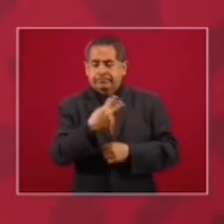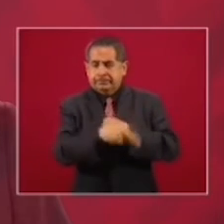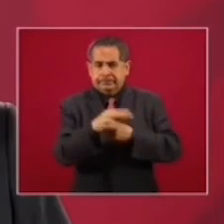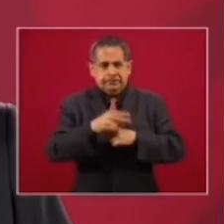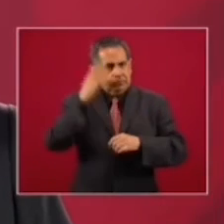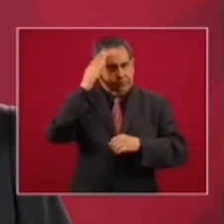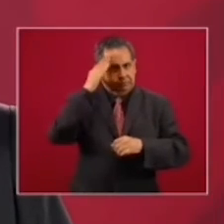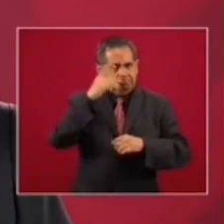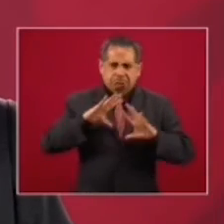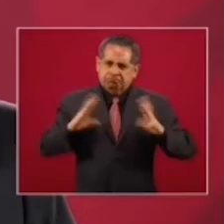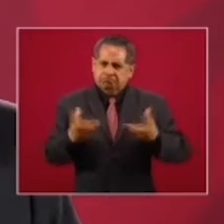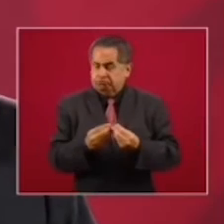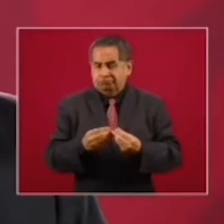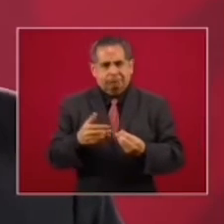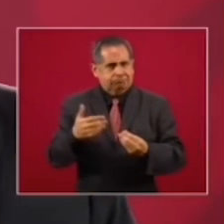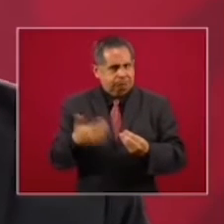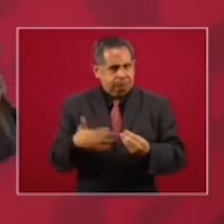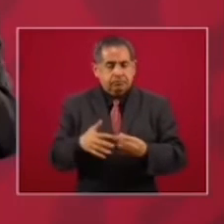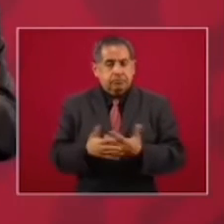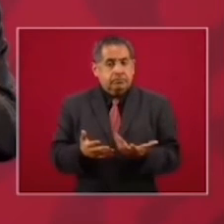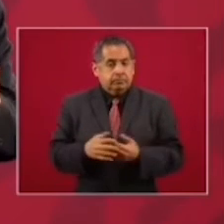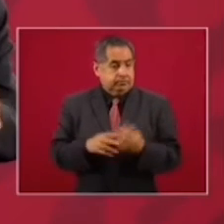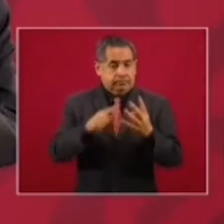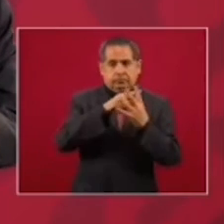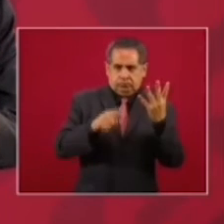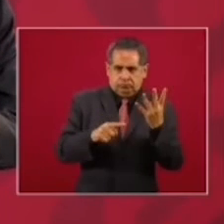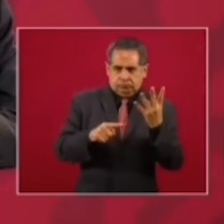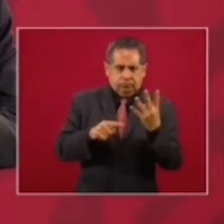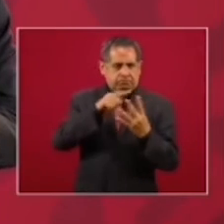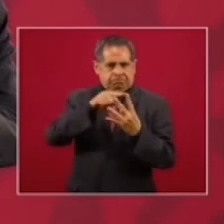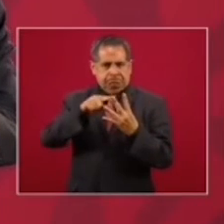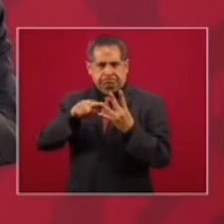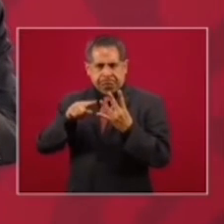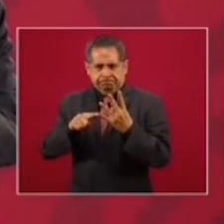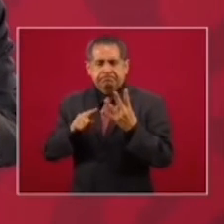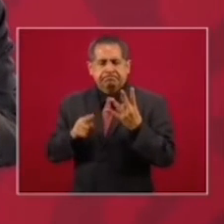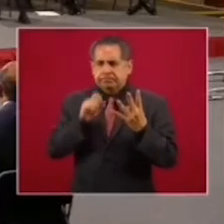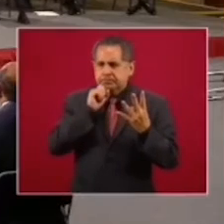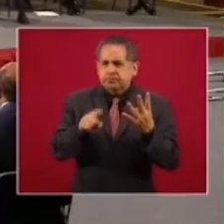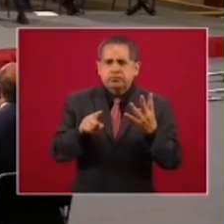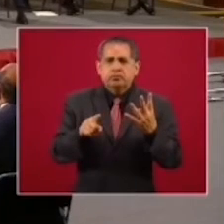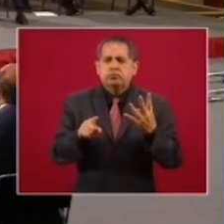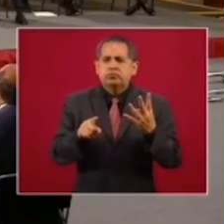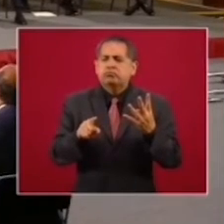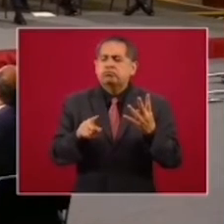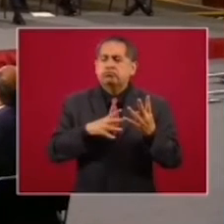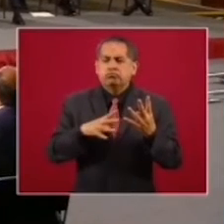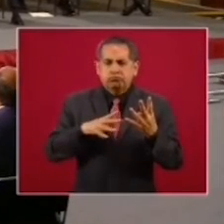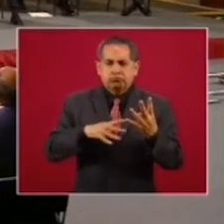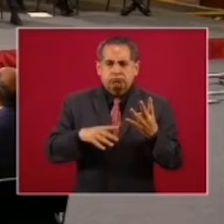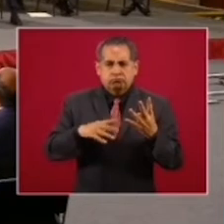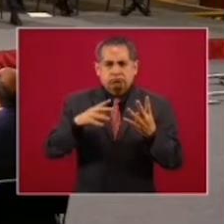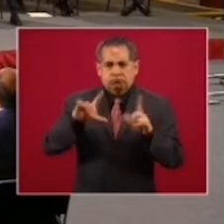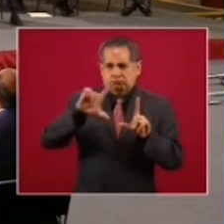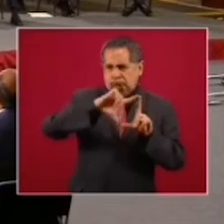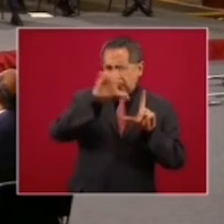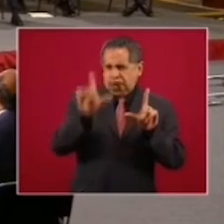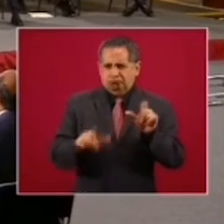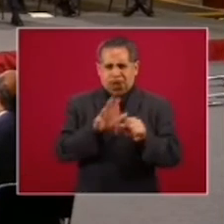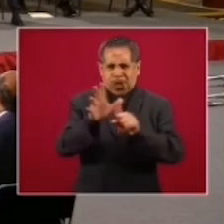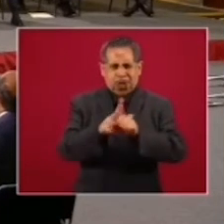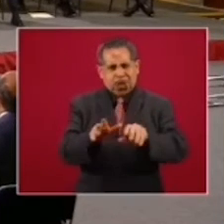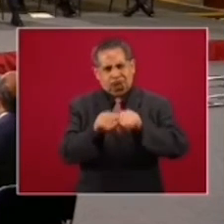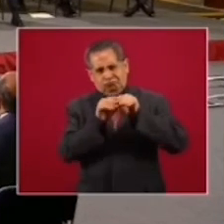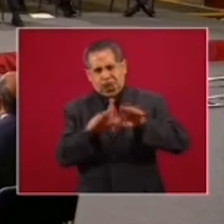televisoras, tanto de estas cuatro televisoras que tienen cobertura